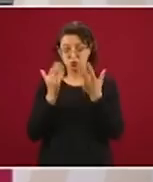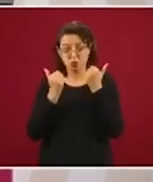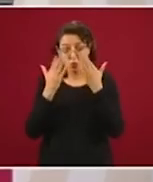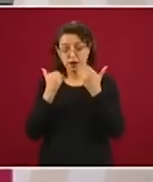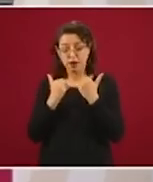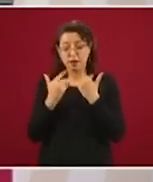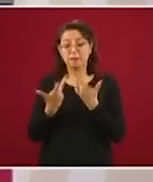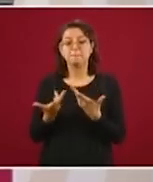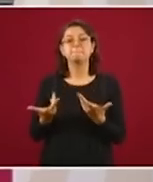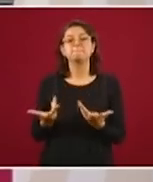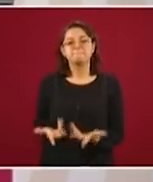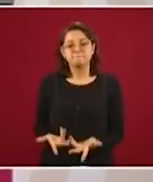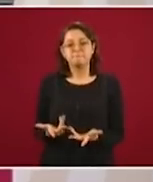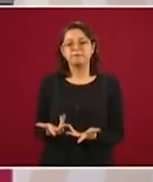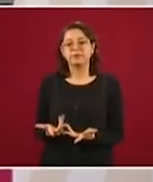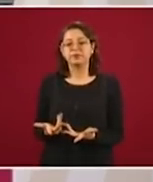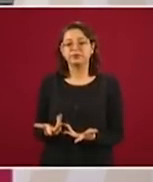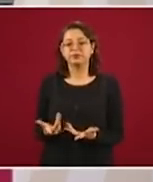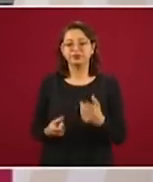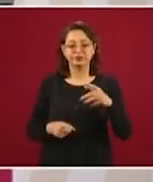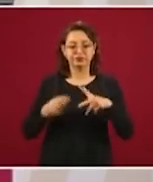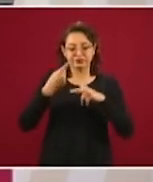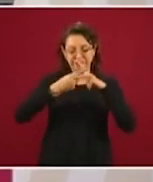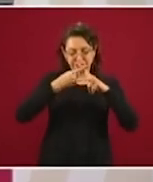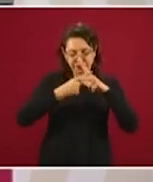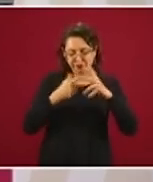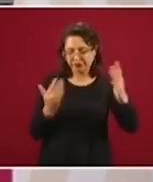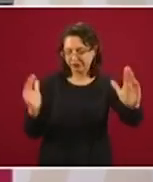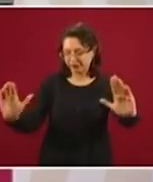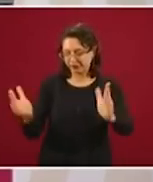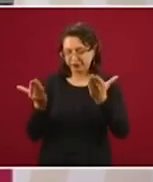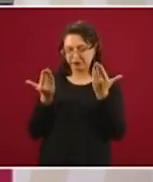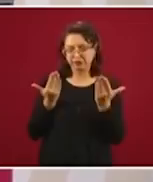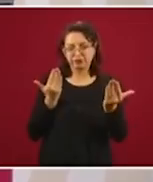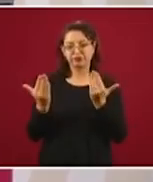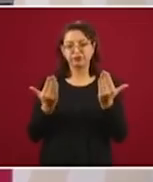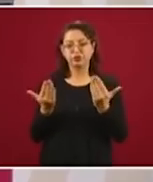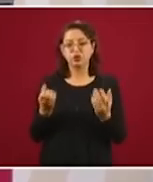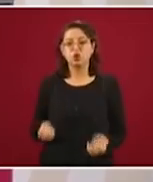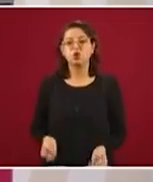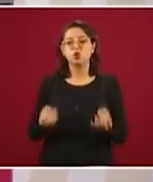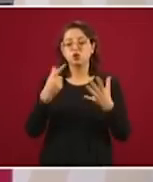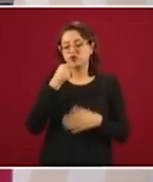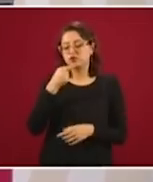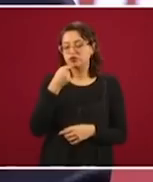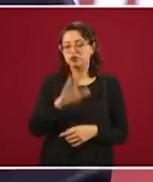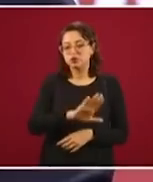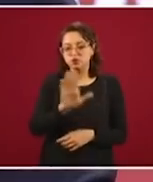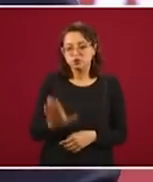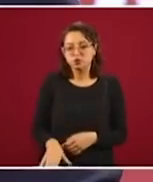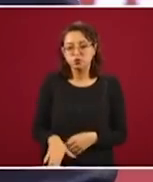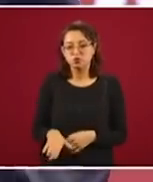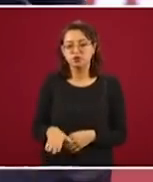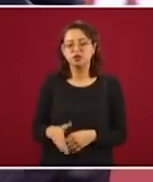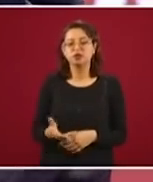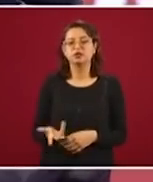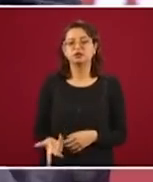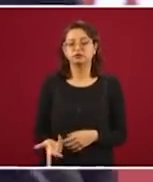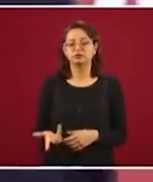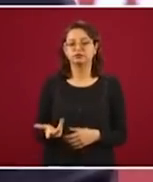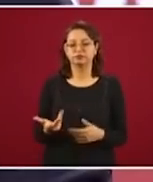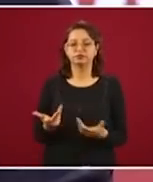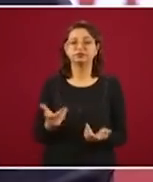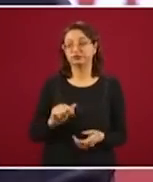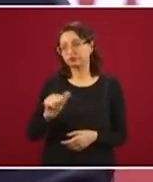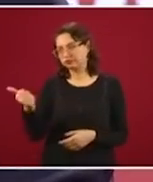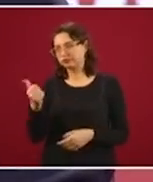cómo ha tenido impacto algunos indicadores, como se preguntaba aquí, sobre mortandad infantil versus